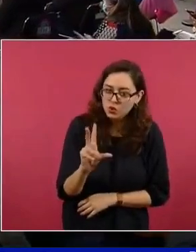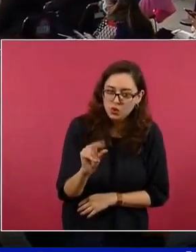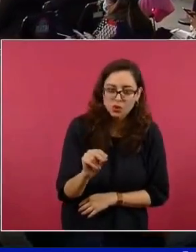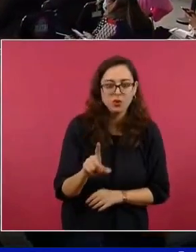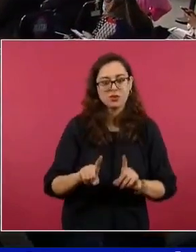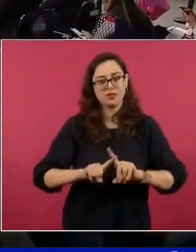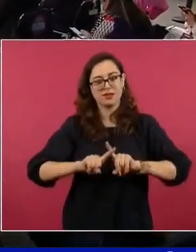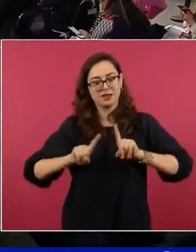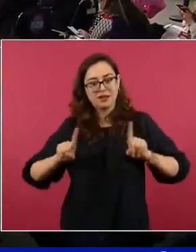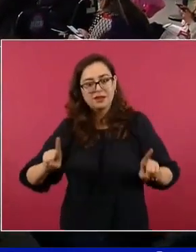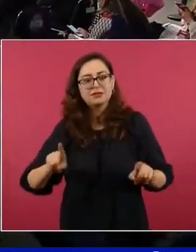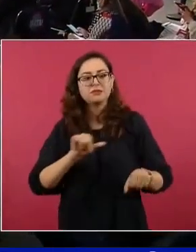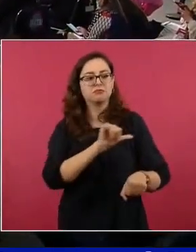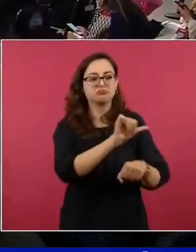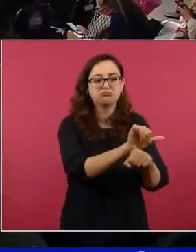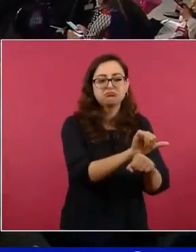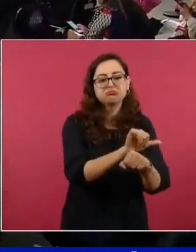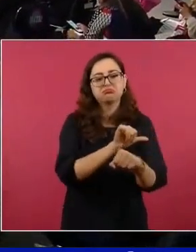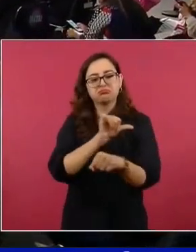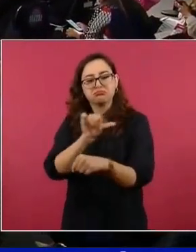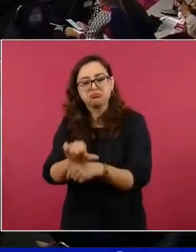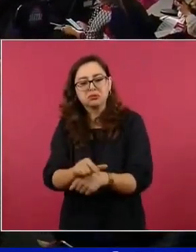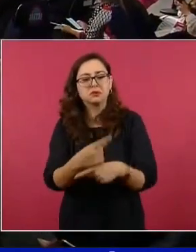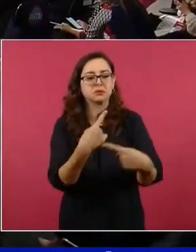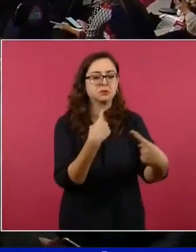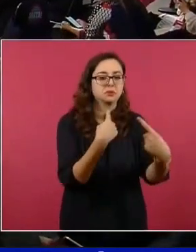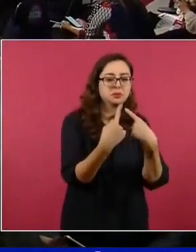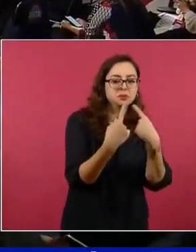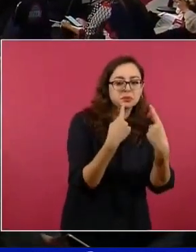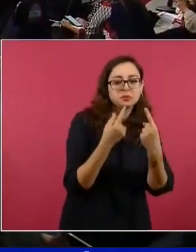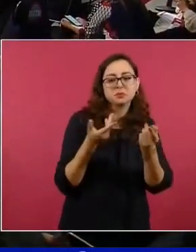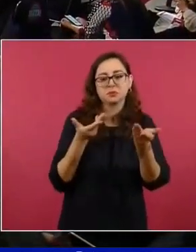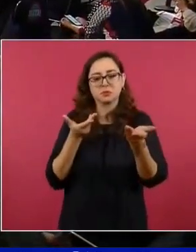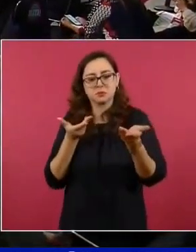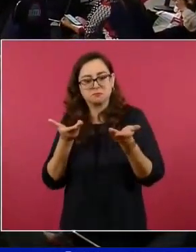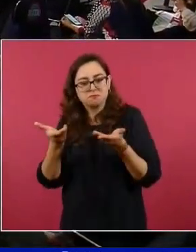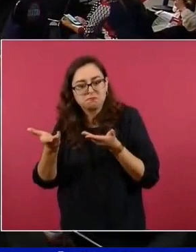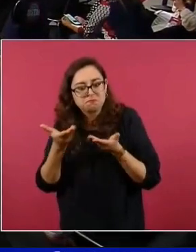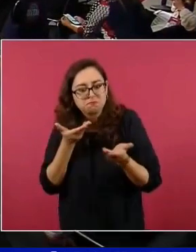con productores, hablar con distribuidores. O sea,